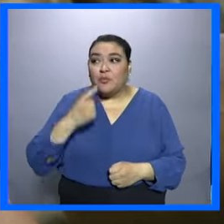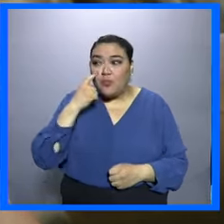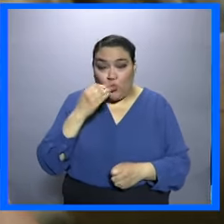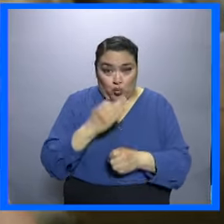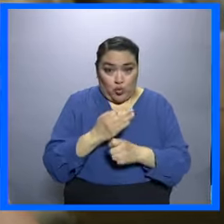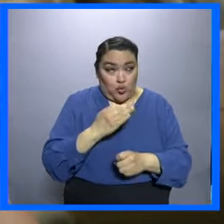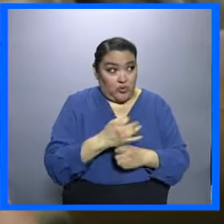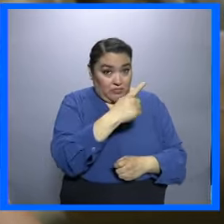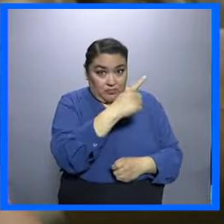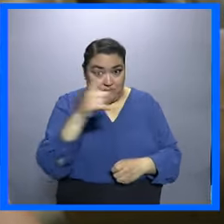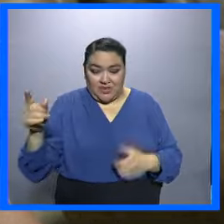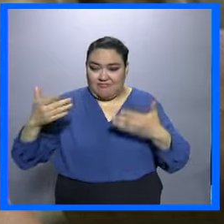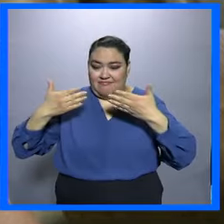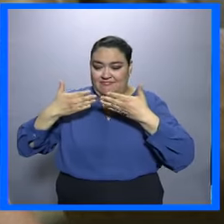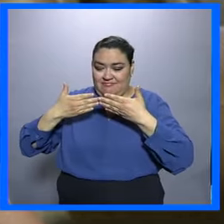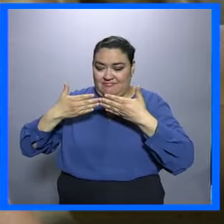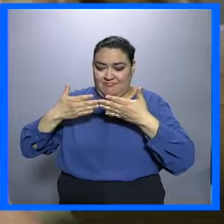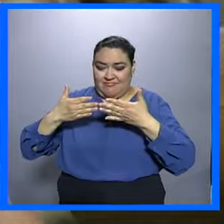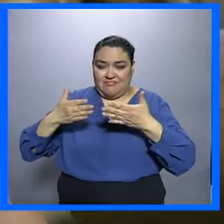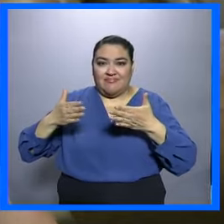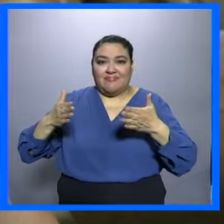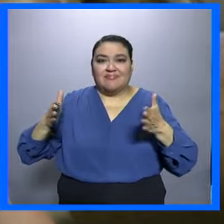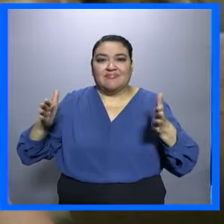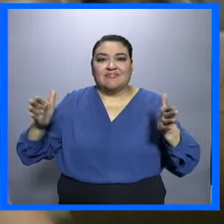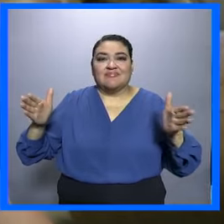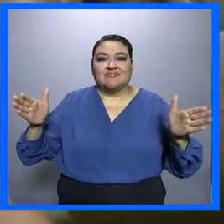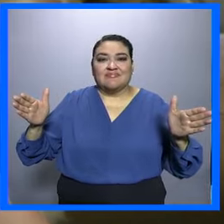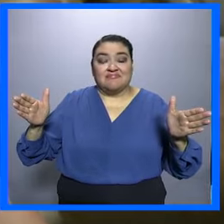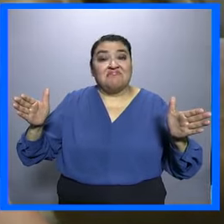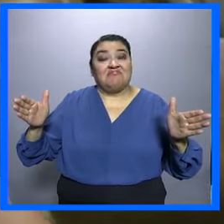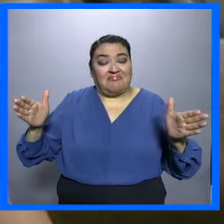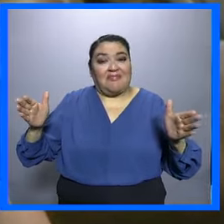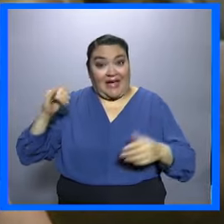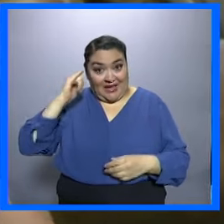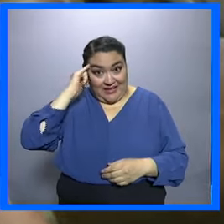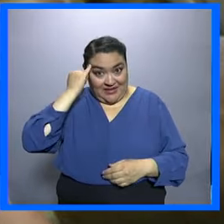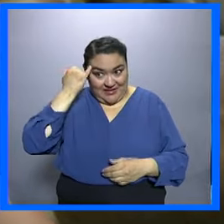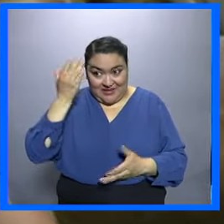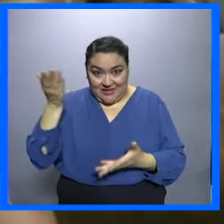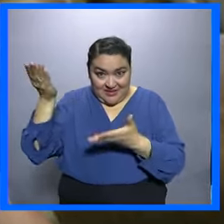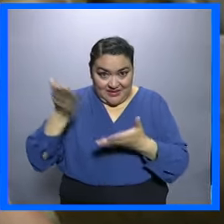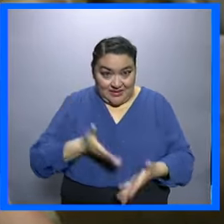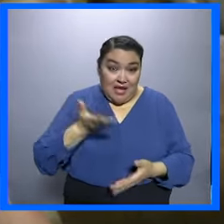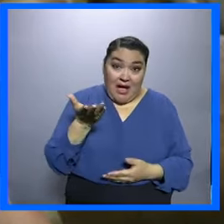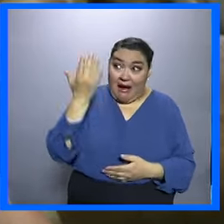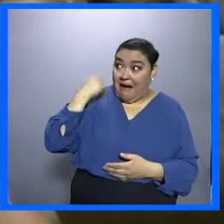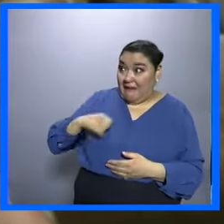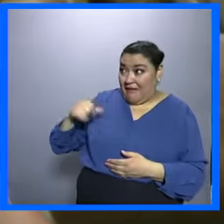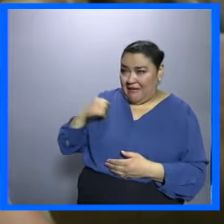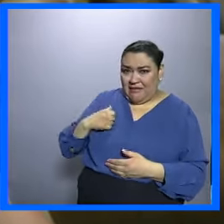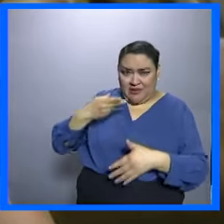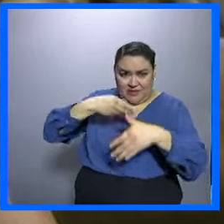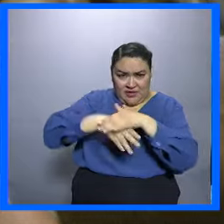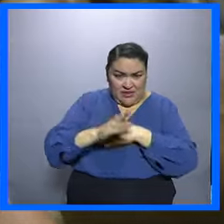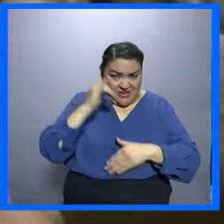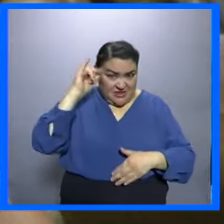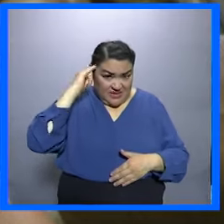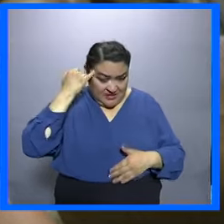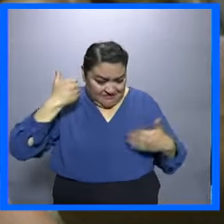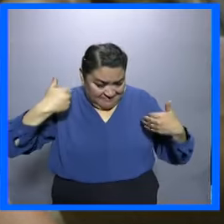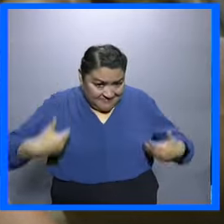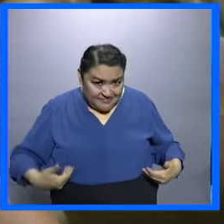viendo pues que las puertas se están abriendo para pues los indígenas, porque pues no habíamos pensado, ¿no?, que estos espacios nosotros